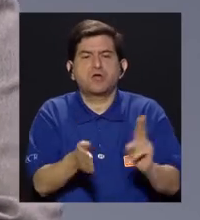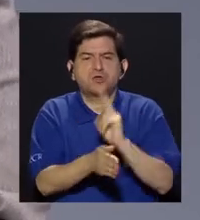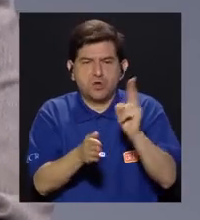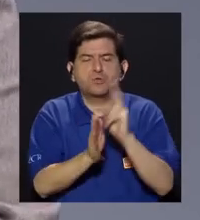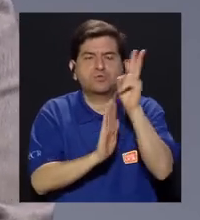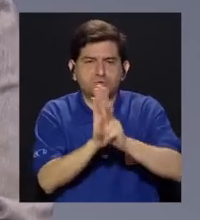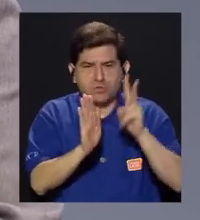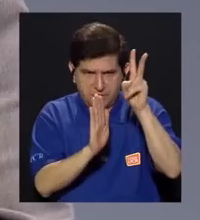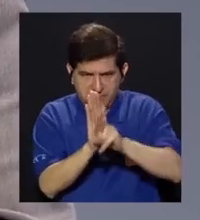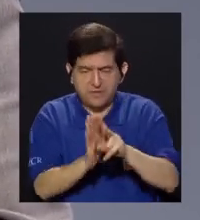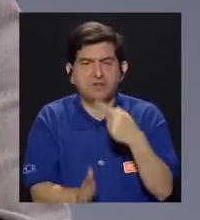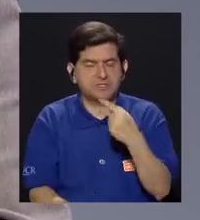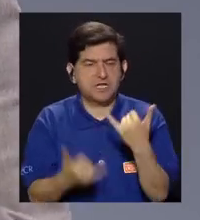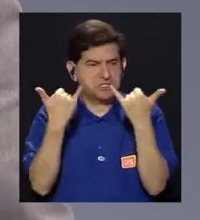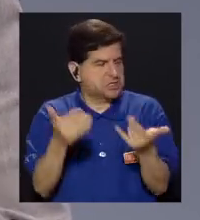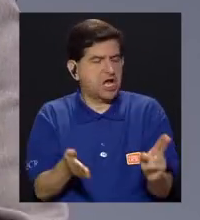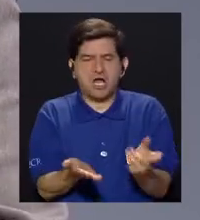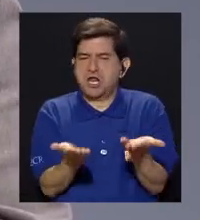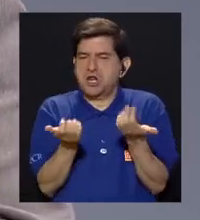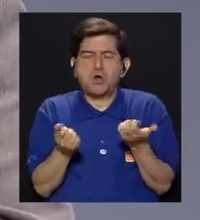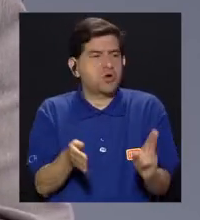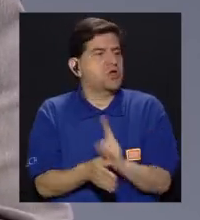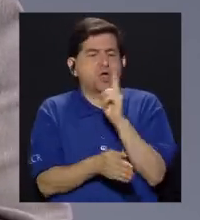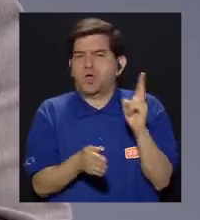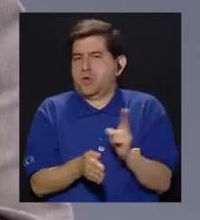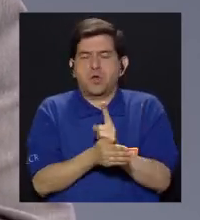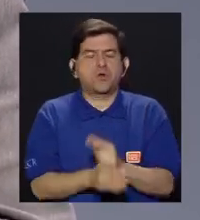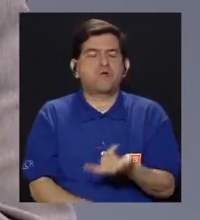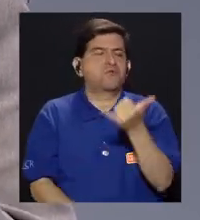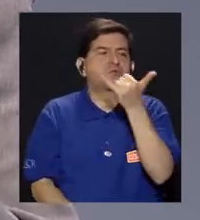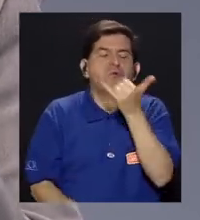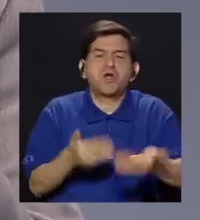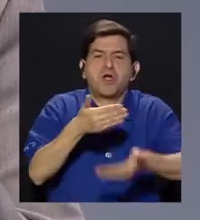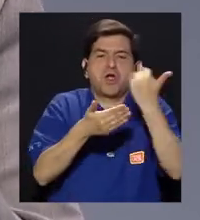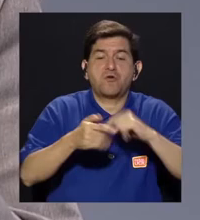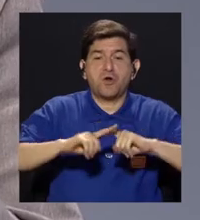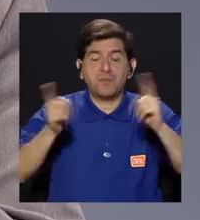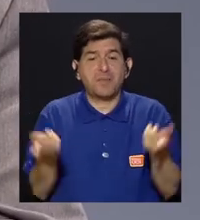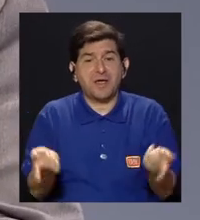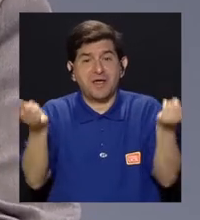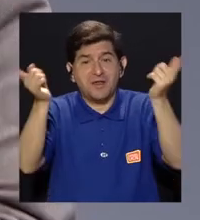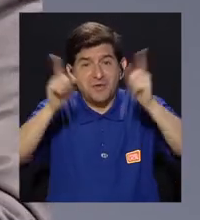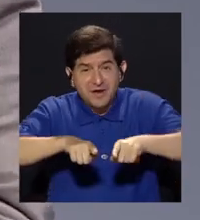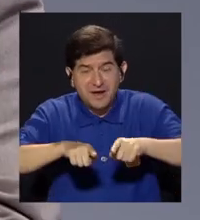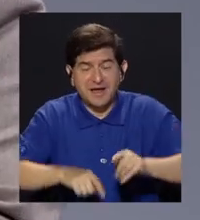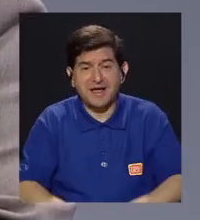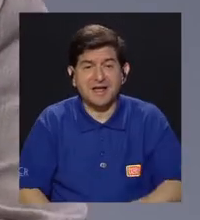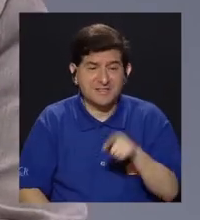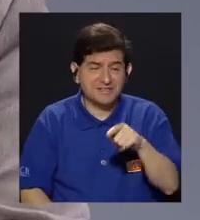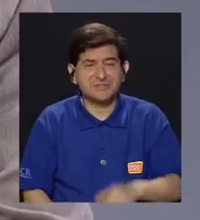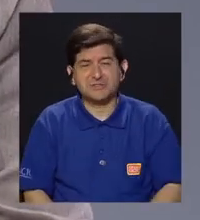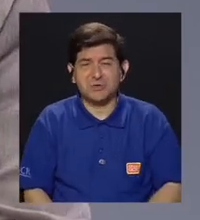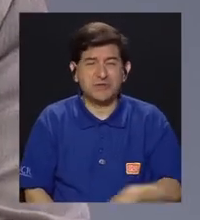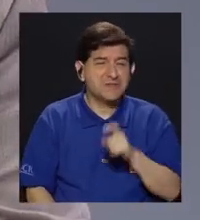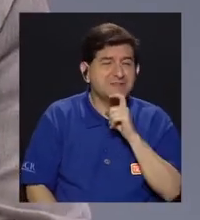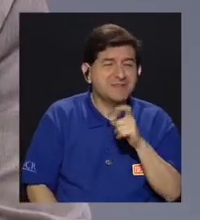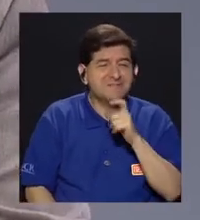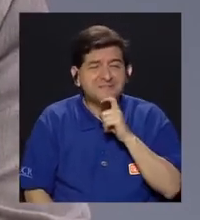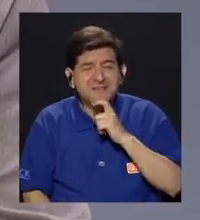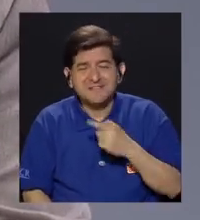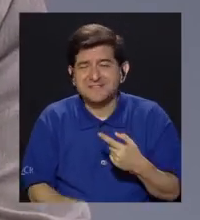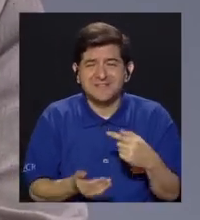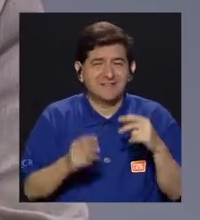reproducción y utilización de su vídeo es decir no ya no quiero que lo utilicen fue por error pero son un caso en la línea en la línea